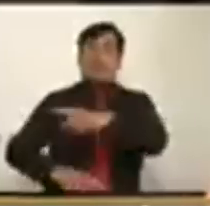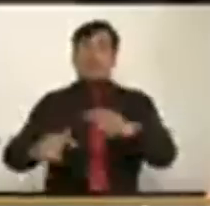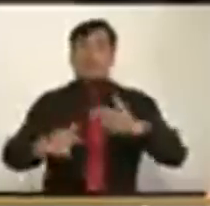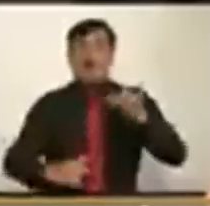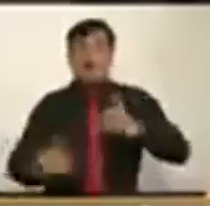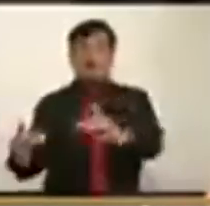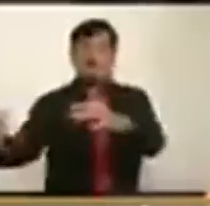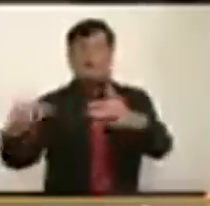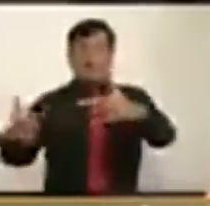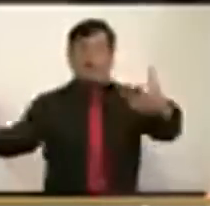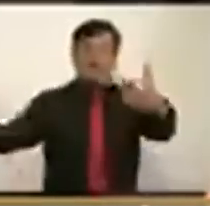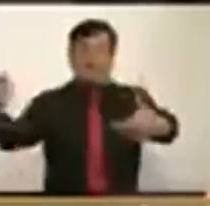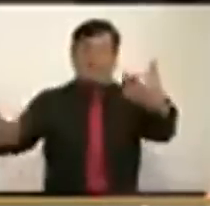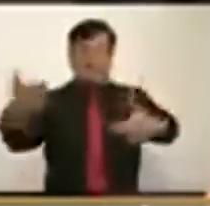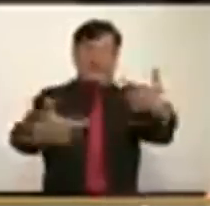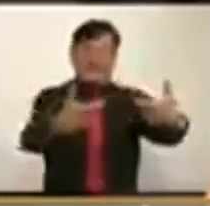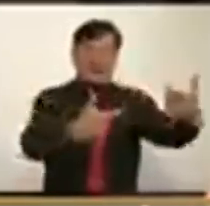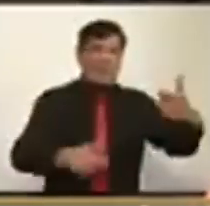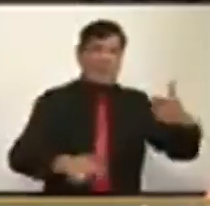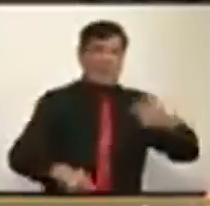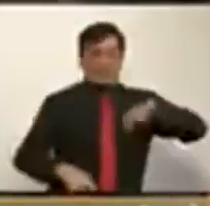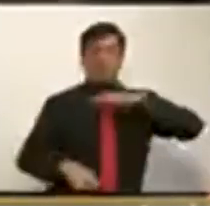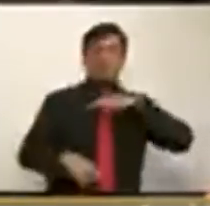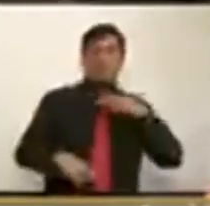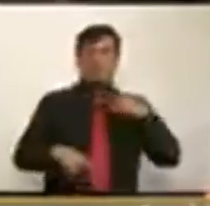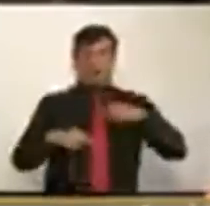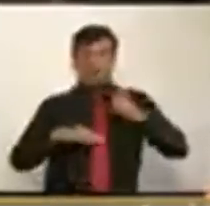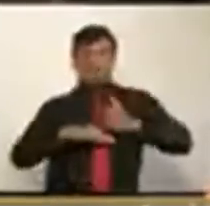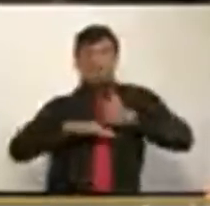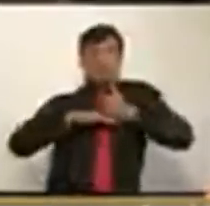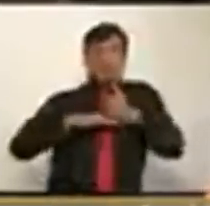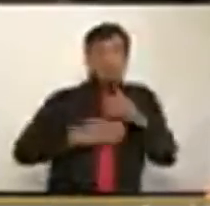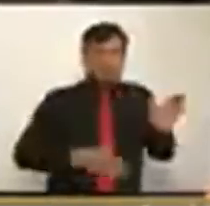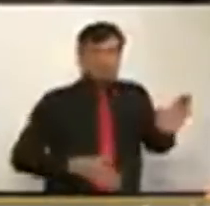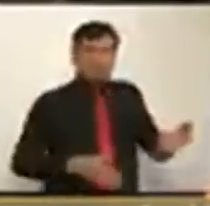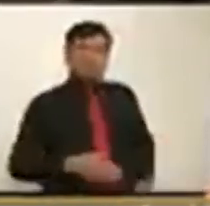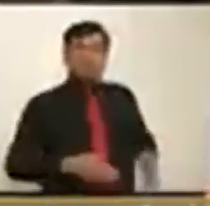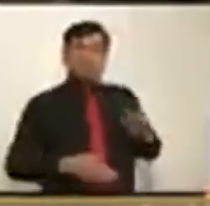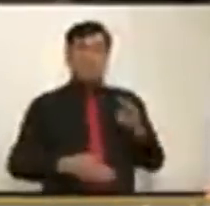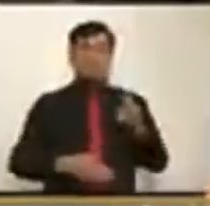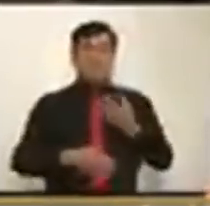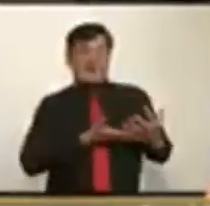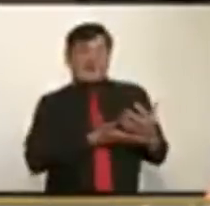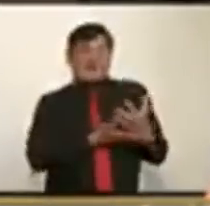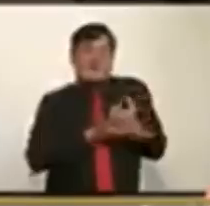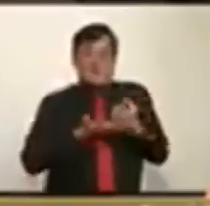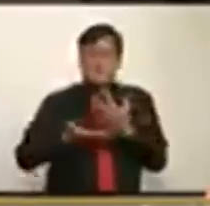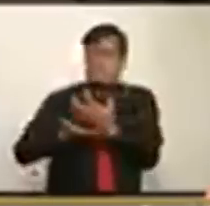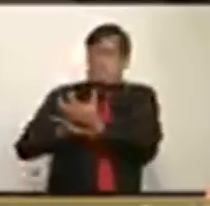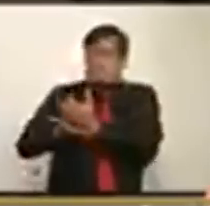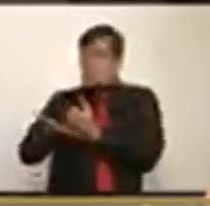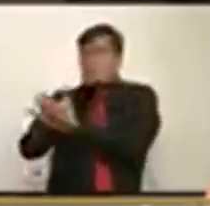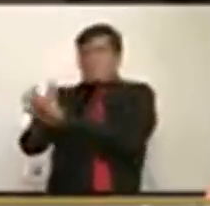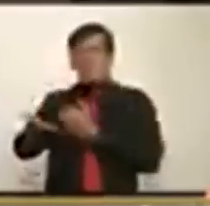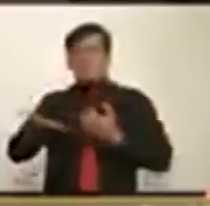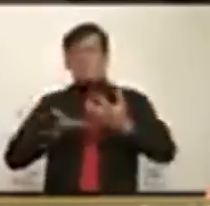las montañas, se llenaban los bolsillos del erario y se llenaban de riquezas